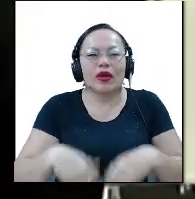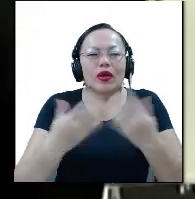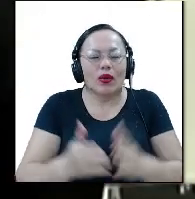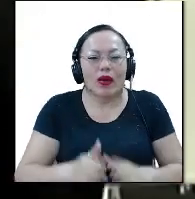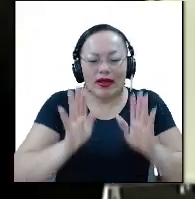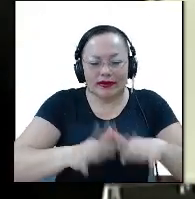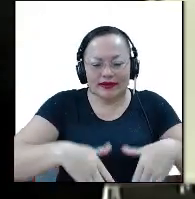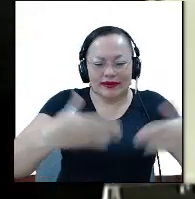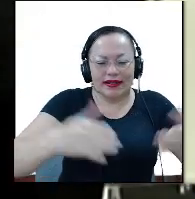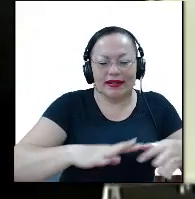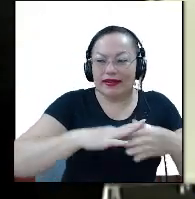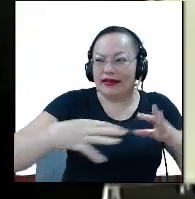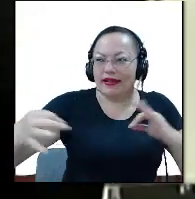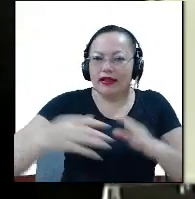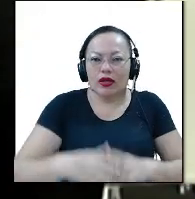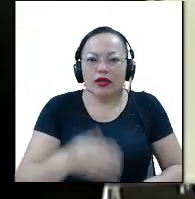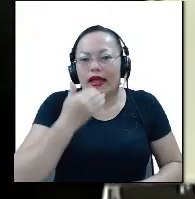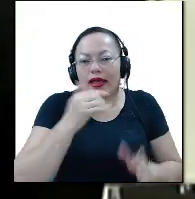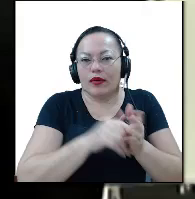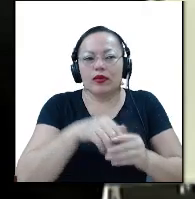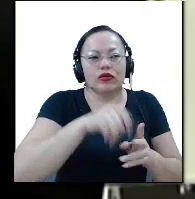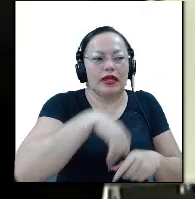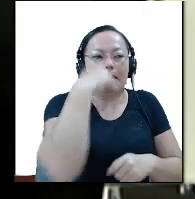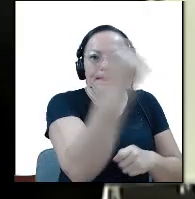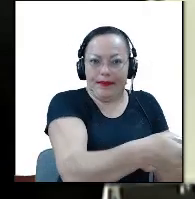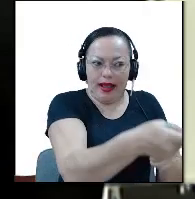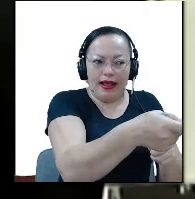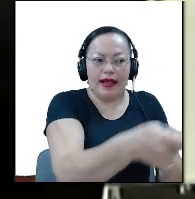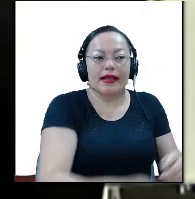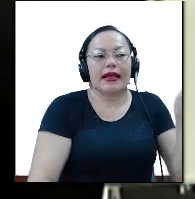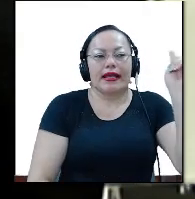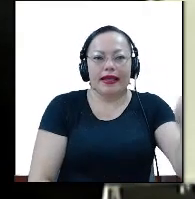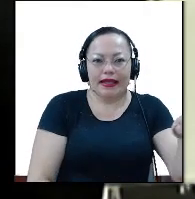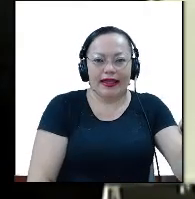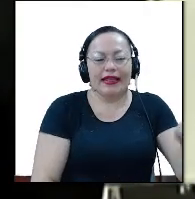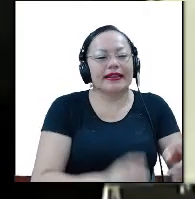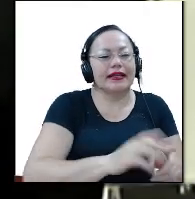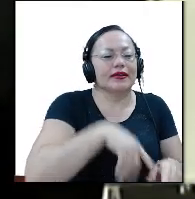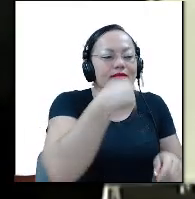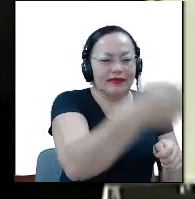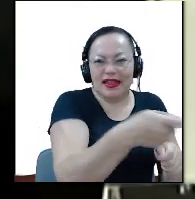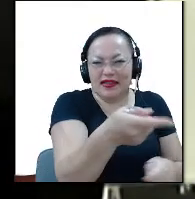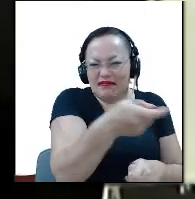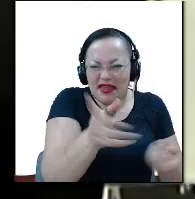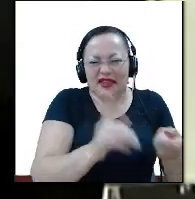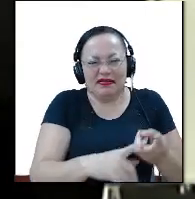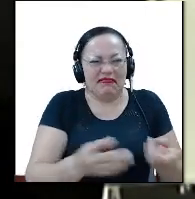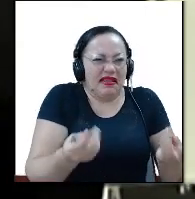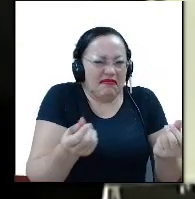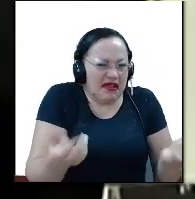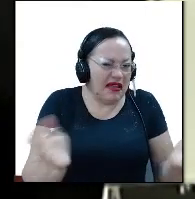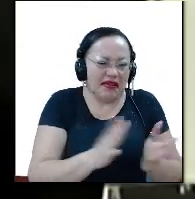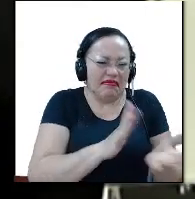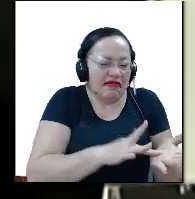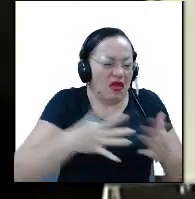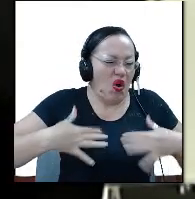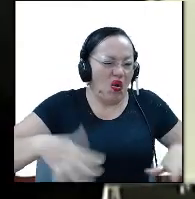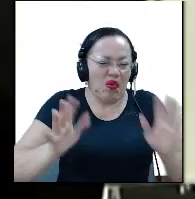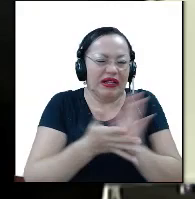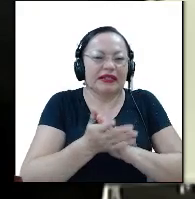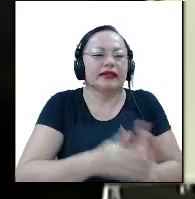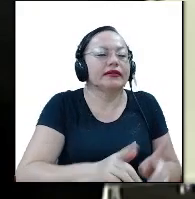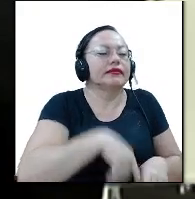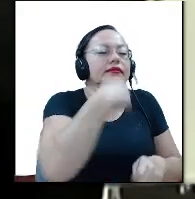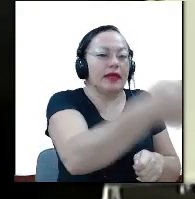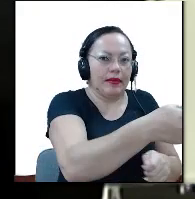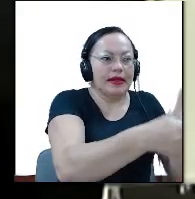una cadena. Usted paga a esa entidad donde debe, o ese crédito que debe, o esa plata que debe, y usted está alimentando